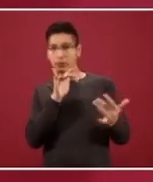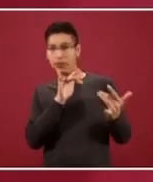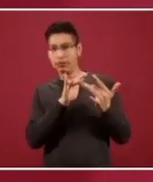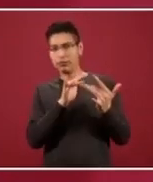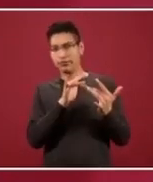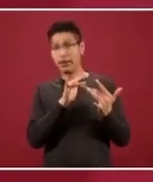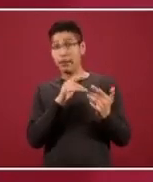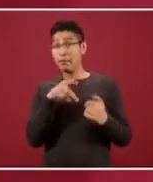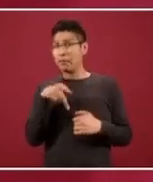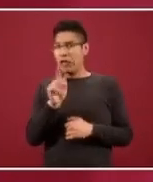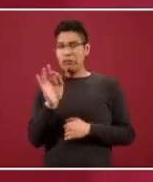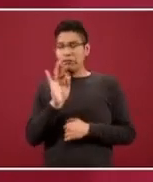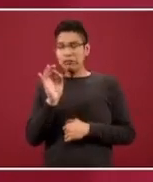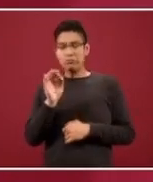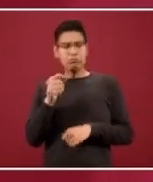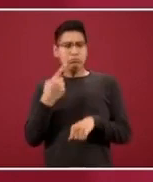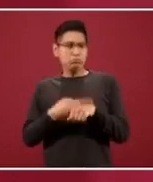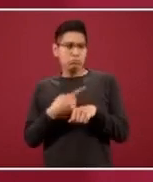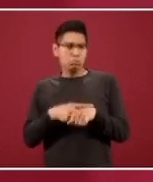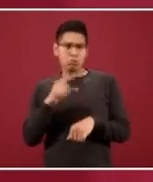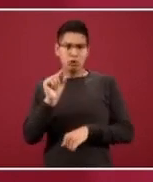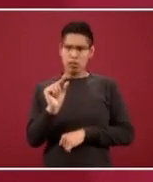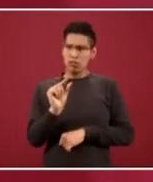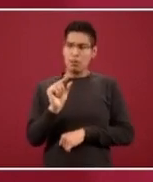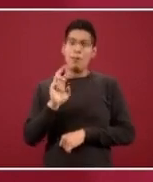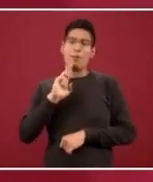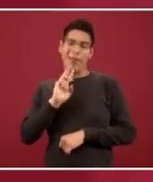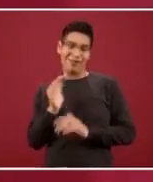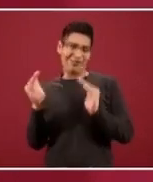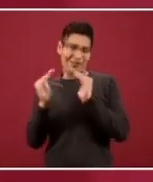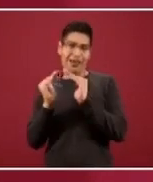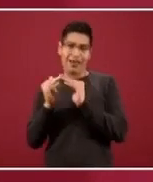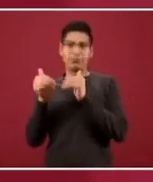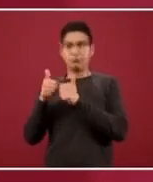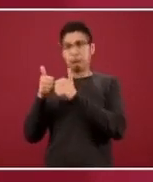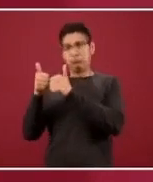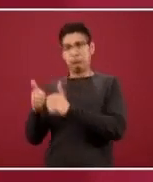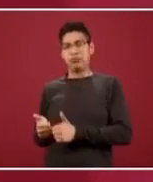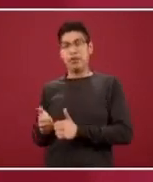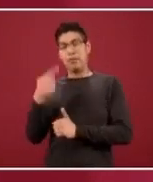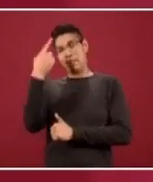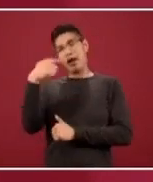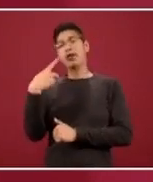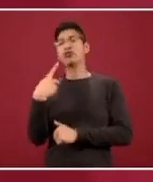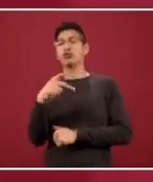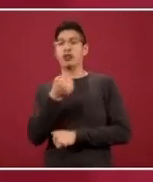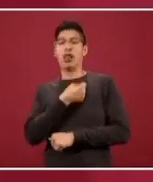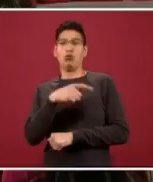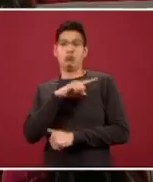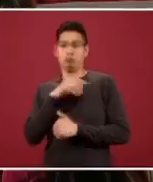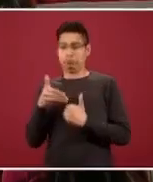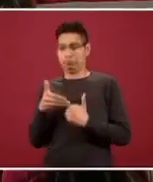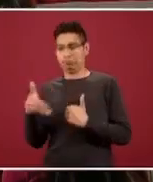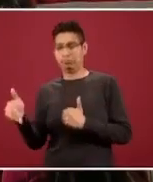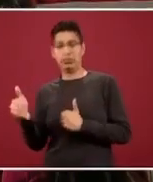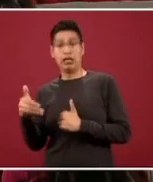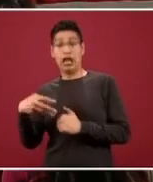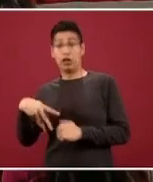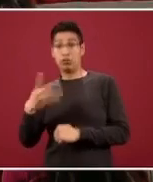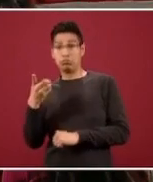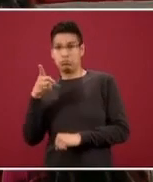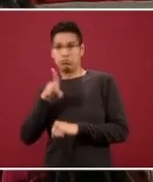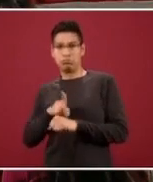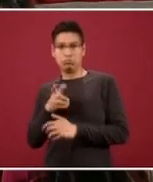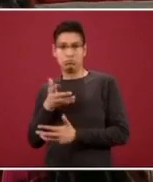Nacional de Sana Distancia, a recuperarse en casa, a vigilar su salud durante 14 días y una vez pasados